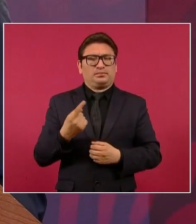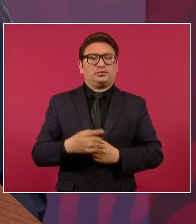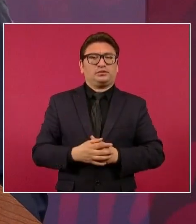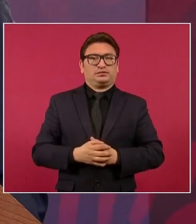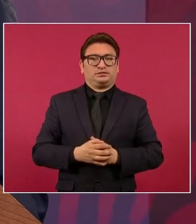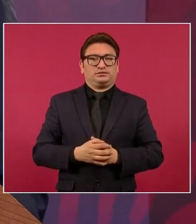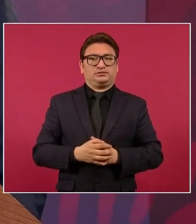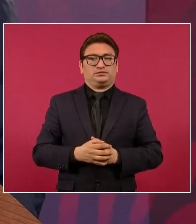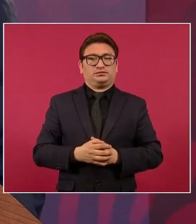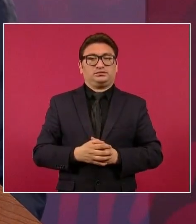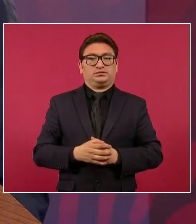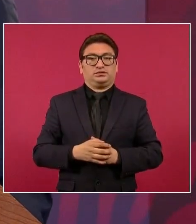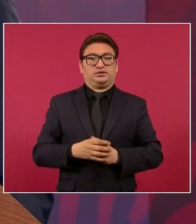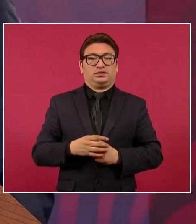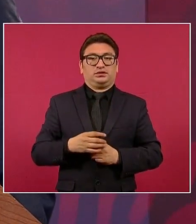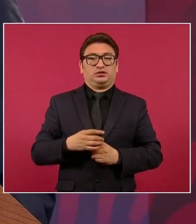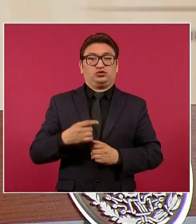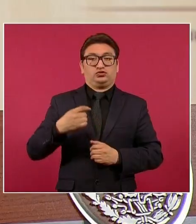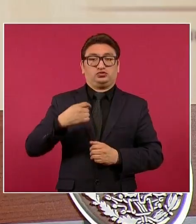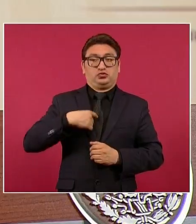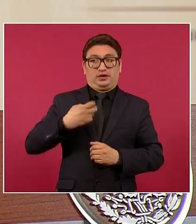me hubiese aceptado eso,